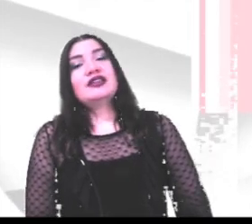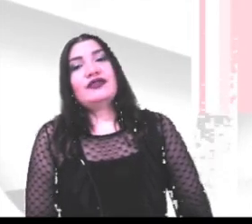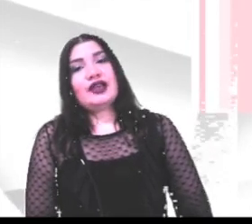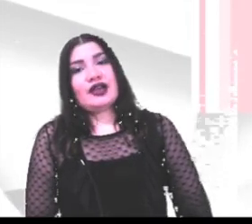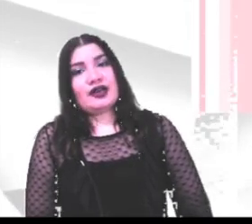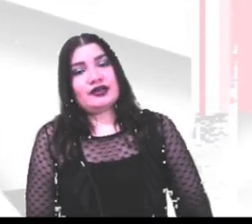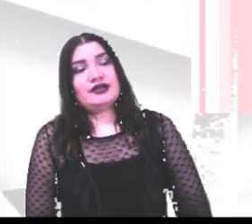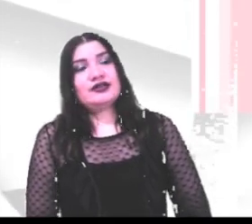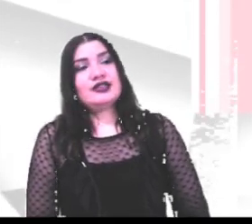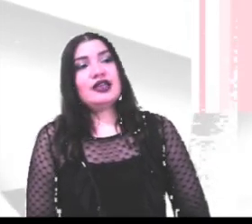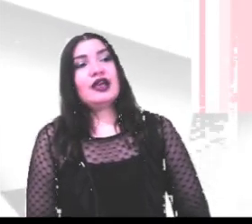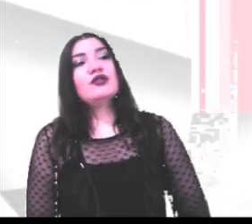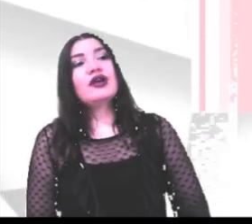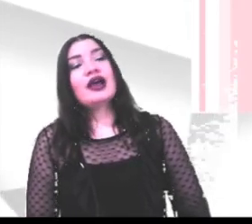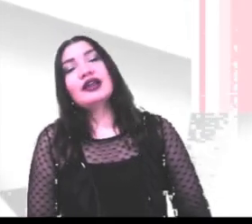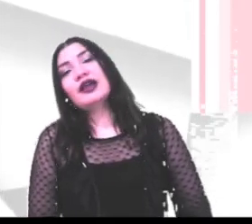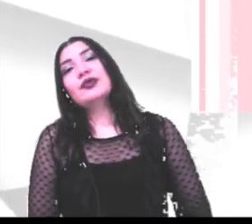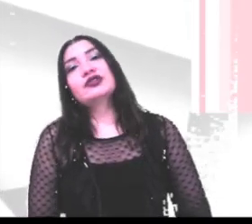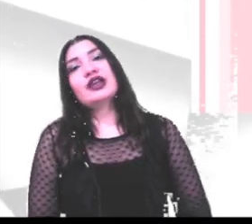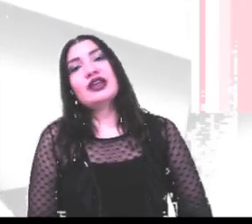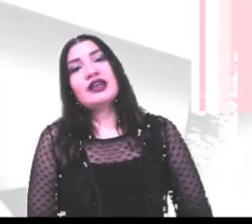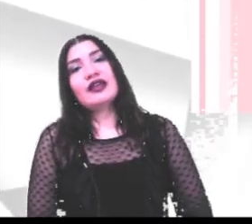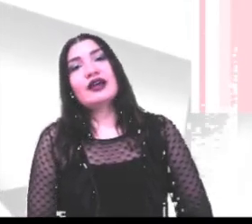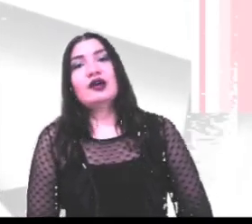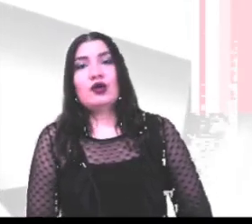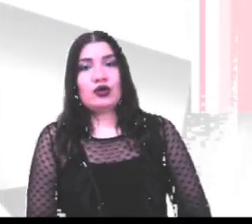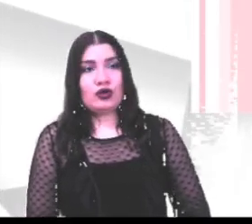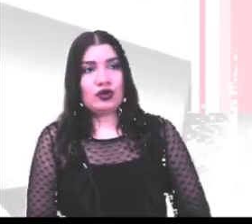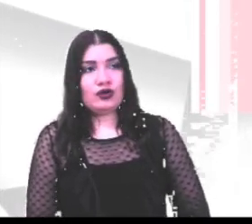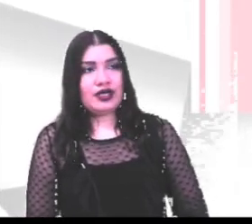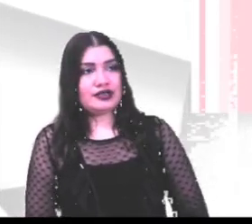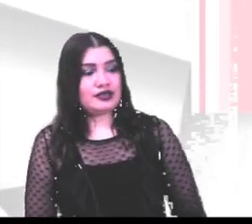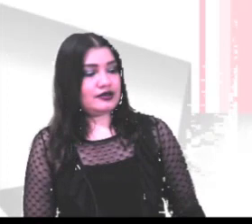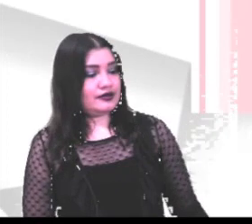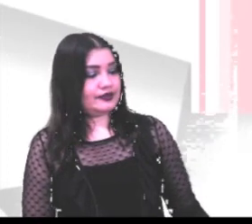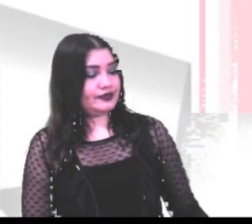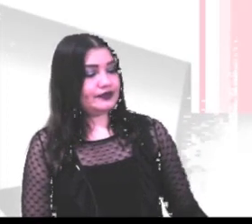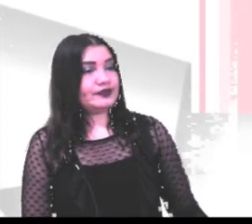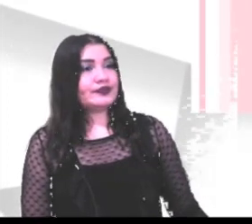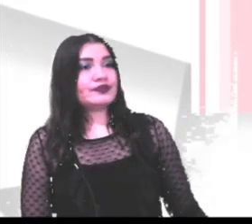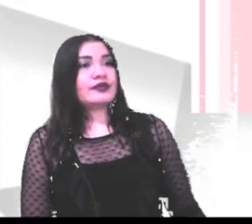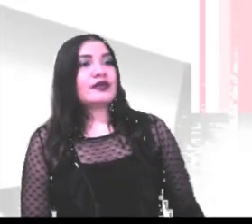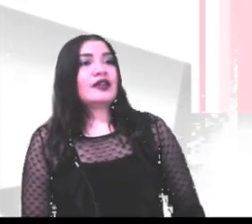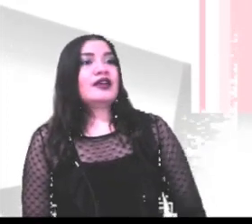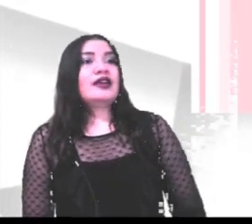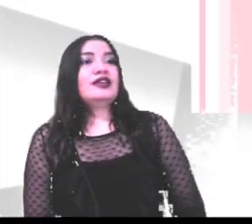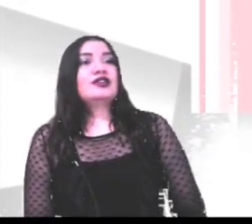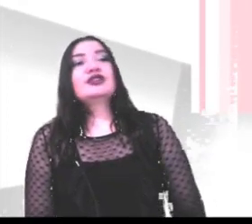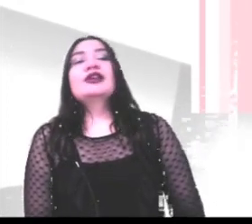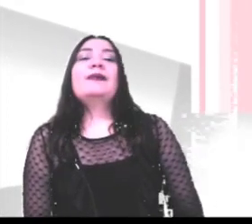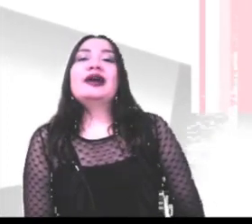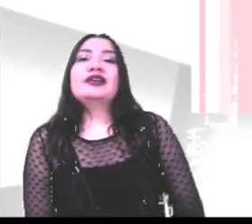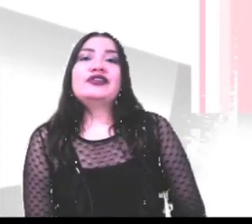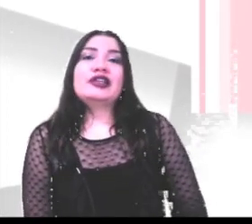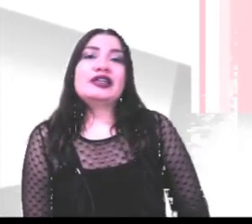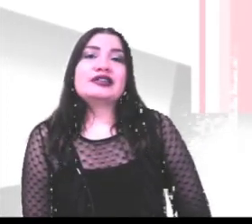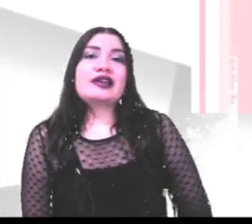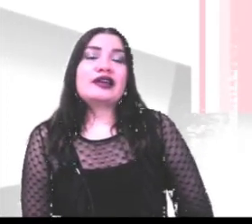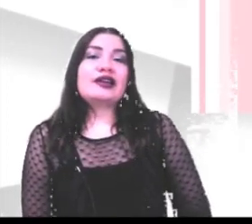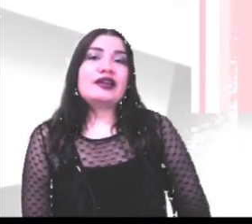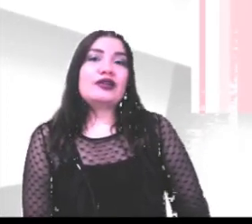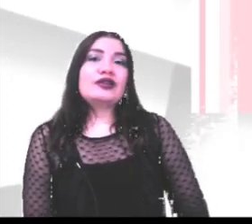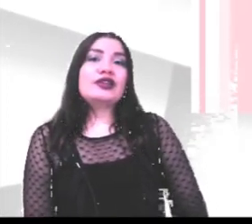especificar si es un área protegida o no lo es entonces para